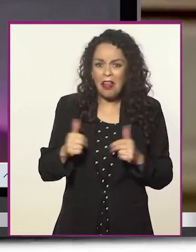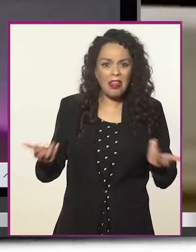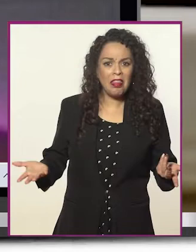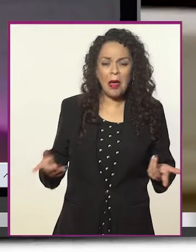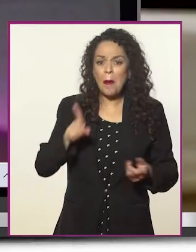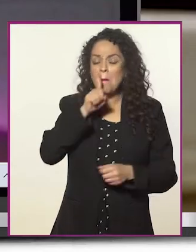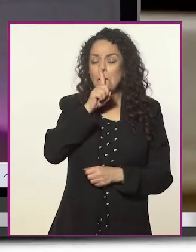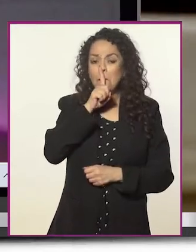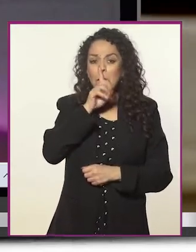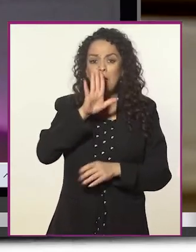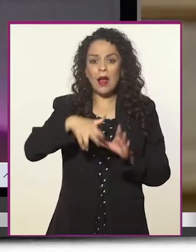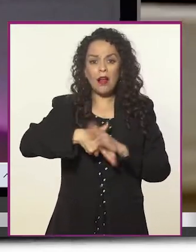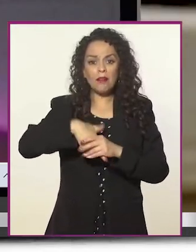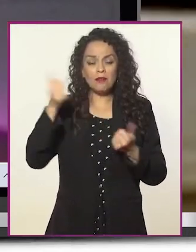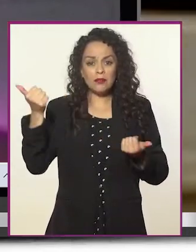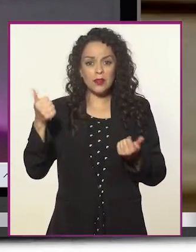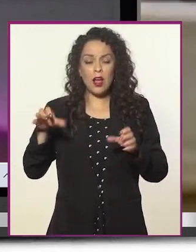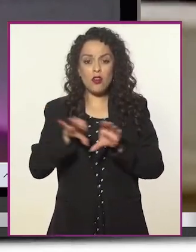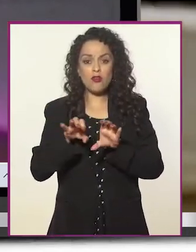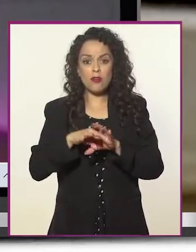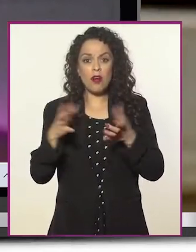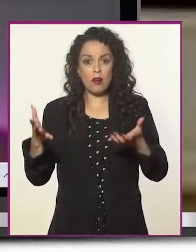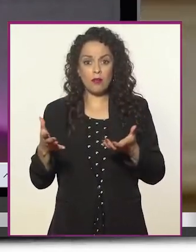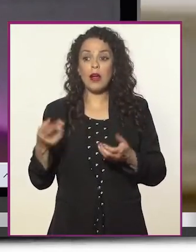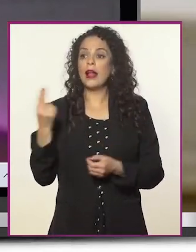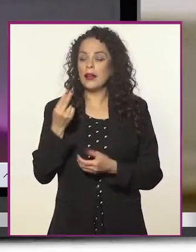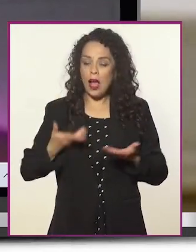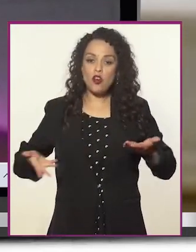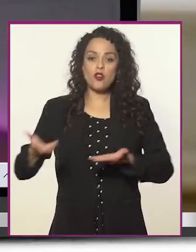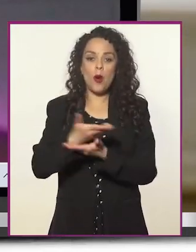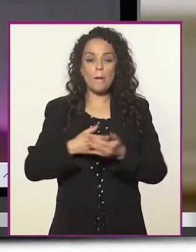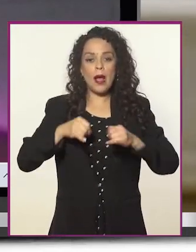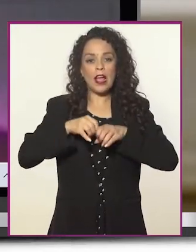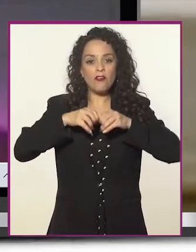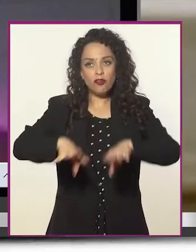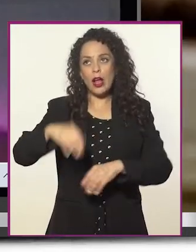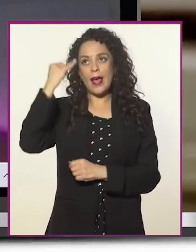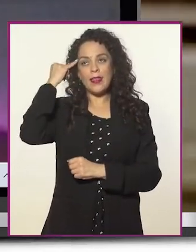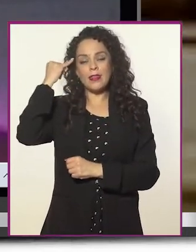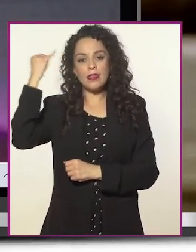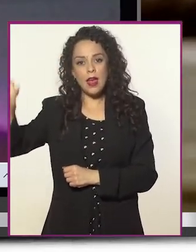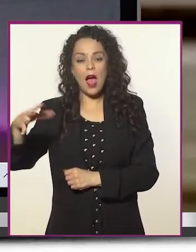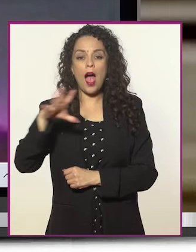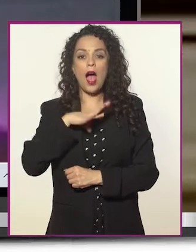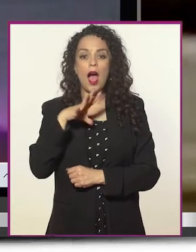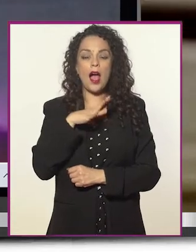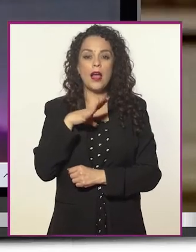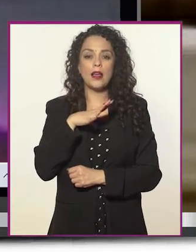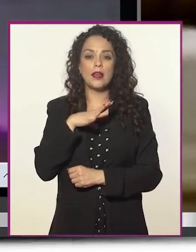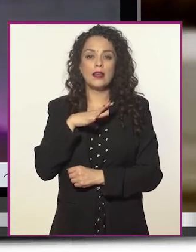hemos logrado. Compartir ideas, compartir información y tener un